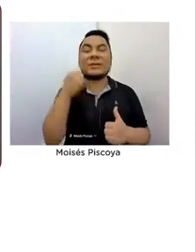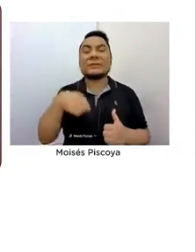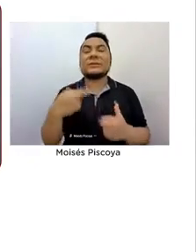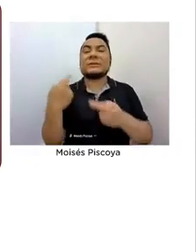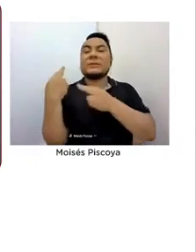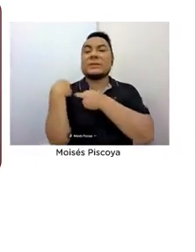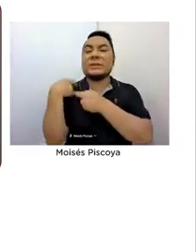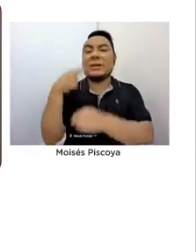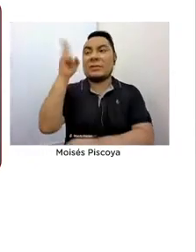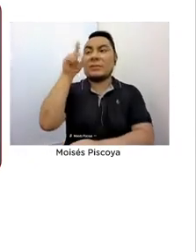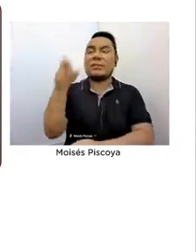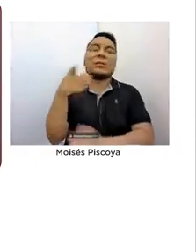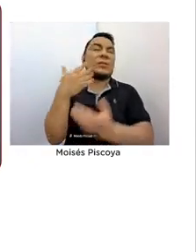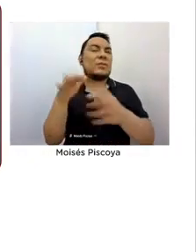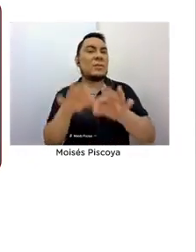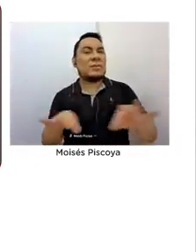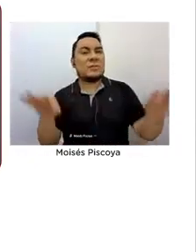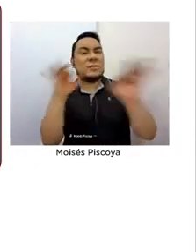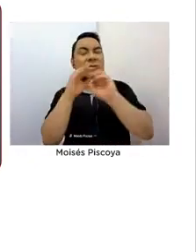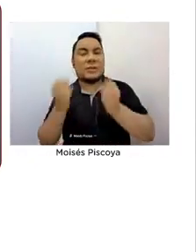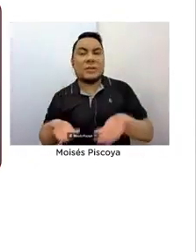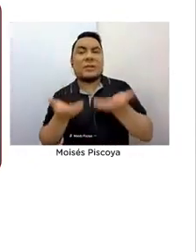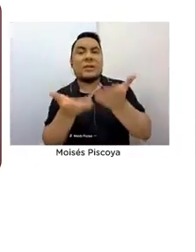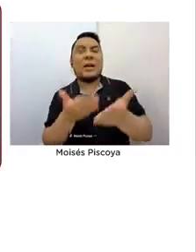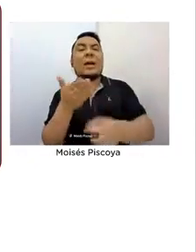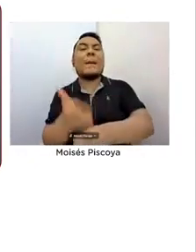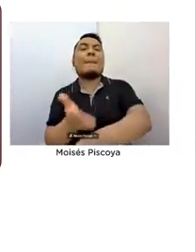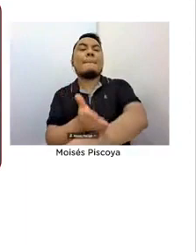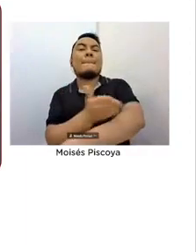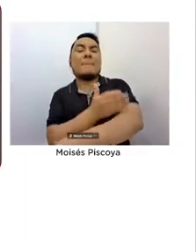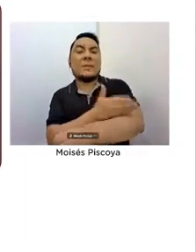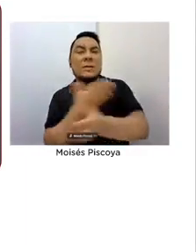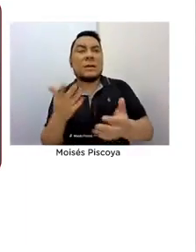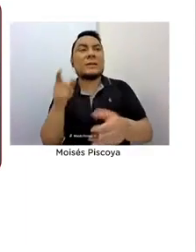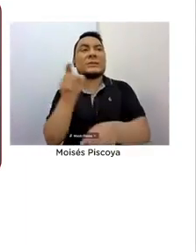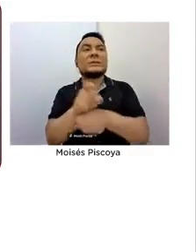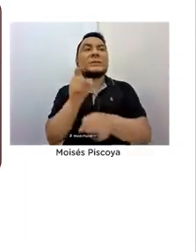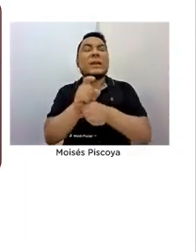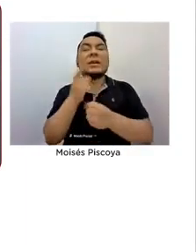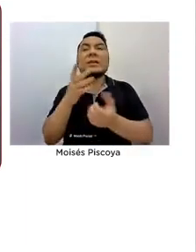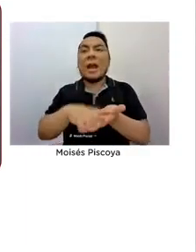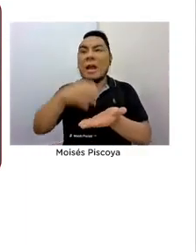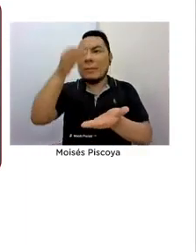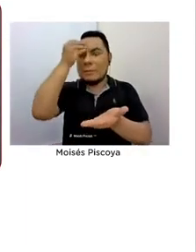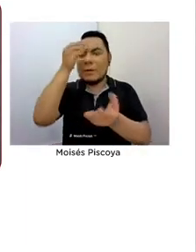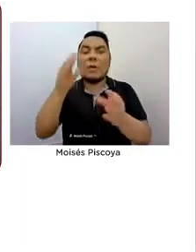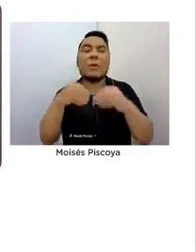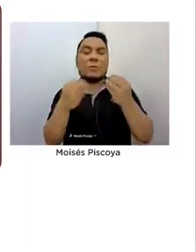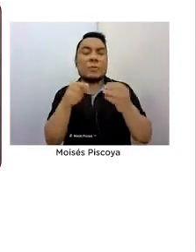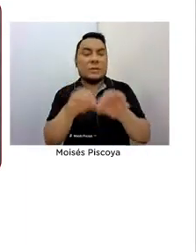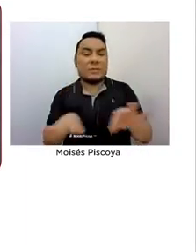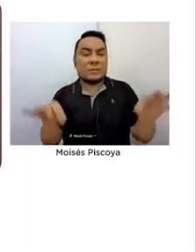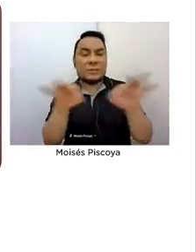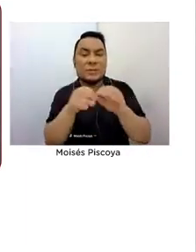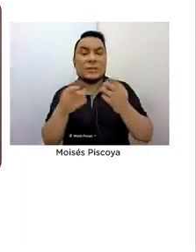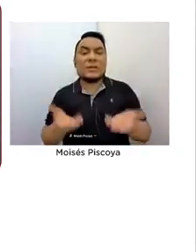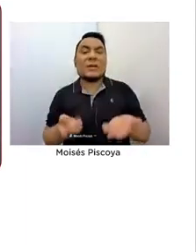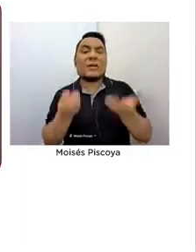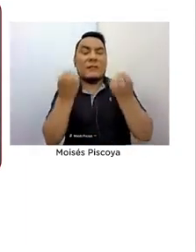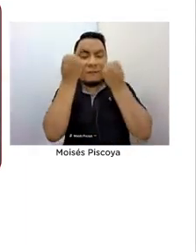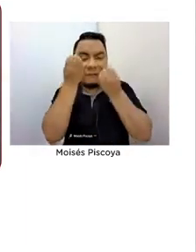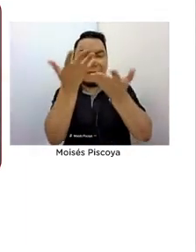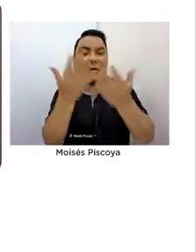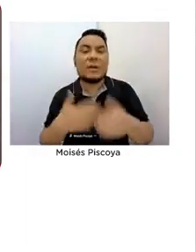es fundamental para garantizar el proceso de enseñanza-aprendizaje, y de ahí la importancia que es contar con información